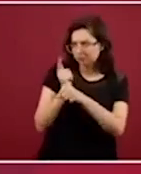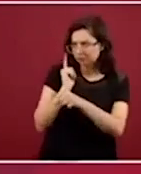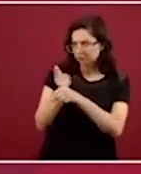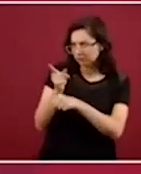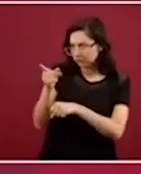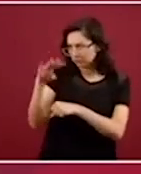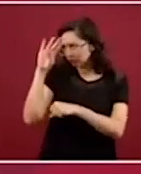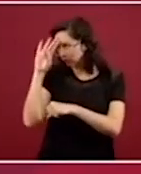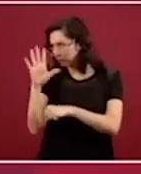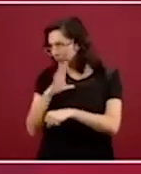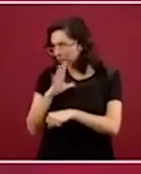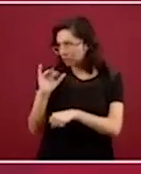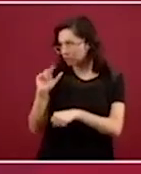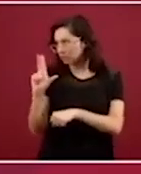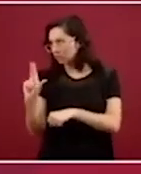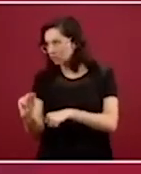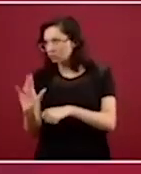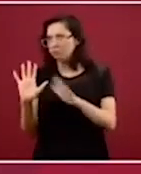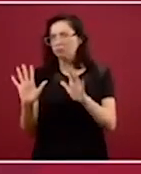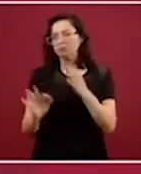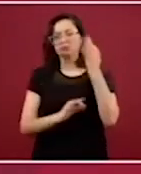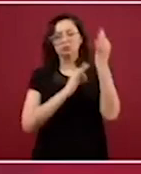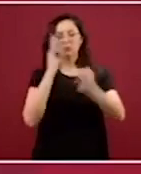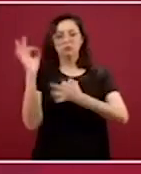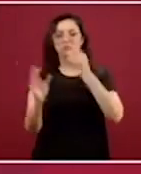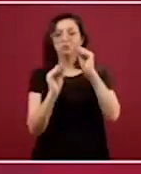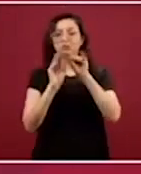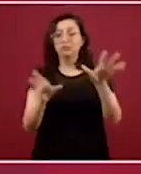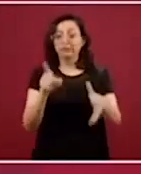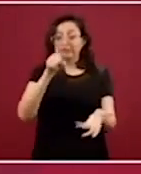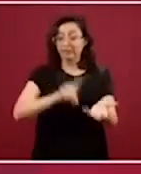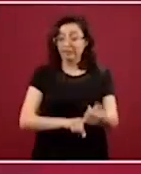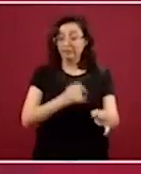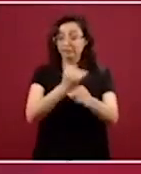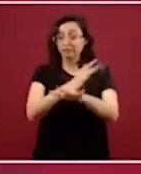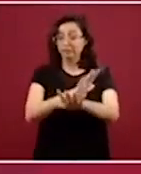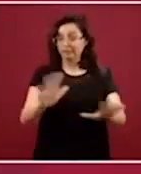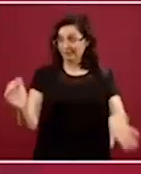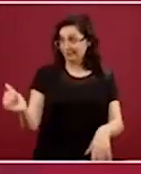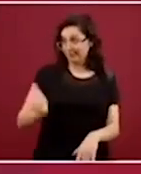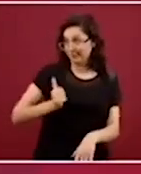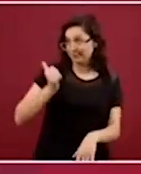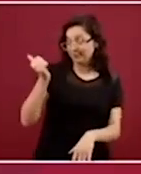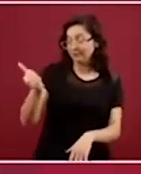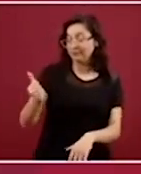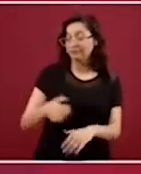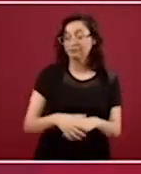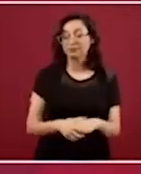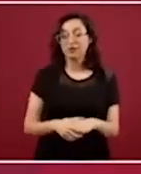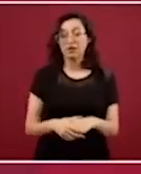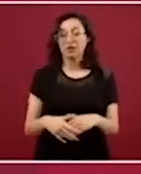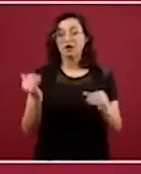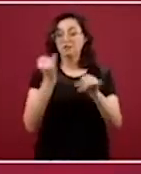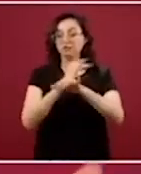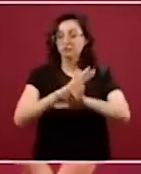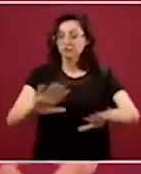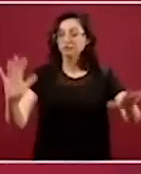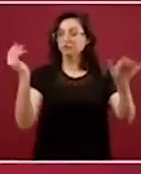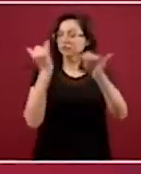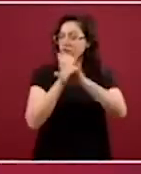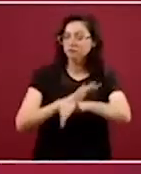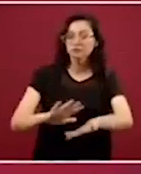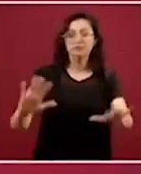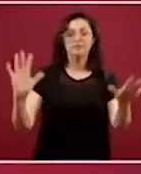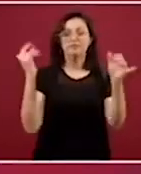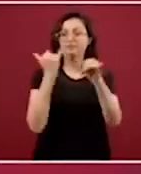síntomas y hacer mensajes de divulgación en el propio evento. Se ha estado hablando de divulgación, divulgación, divulgación. Entonces,